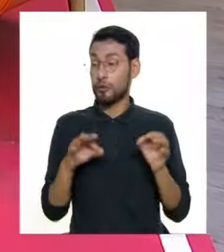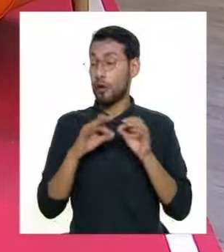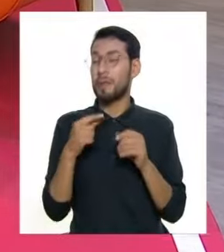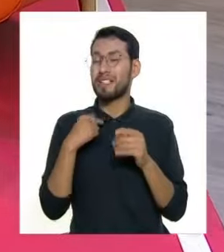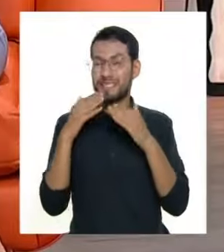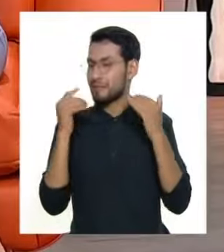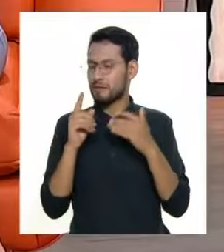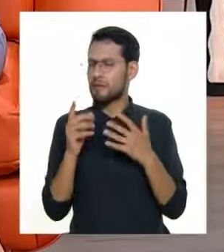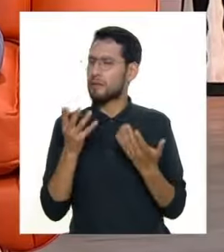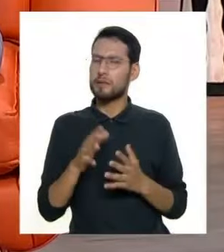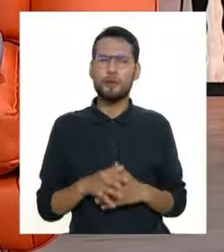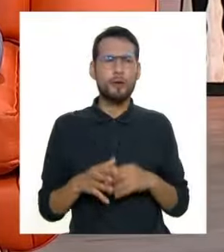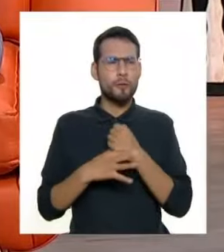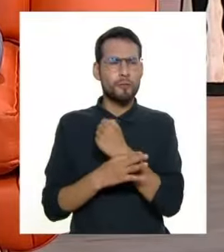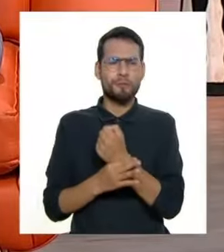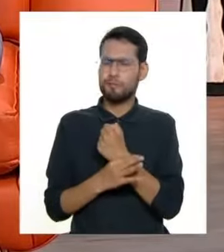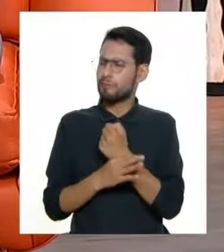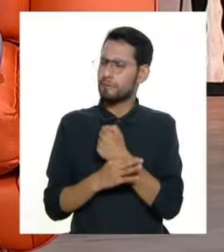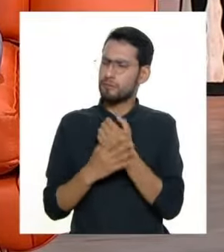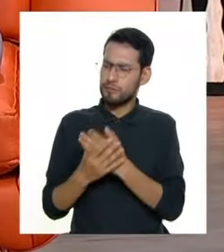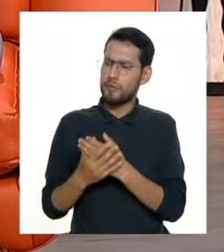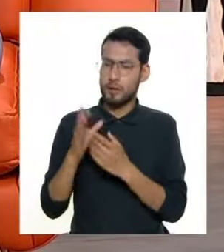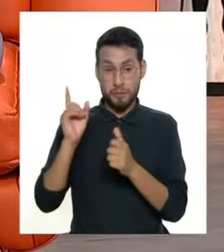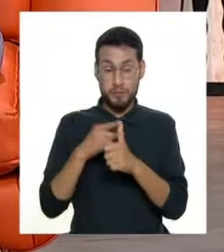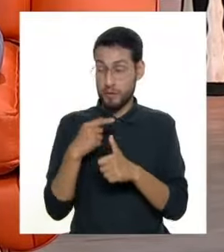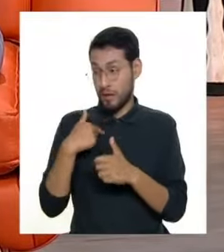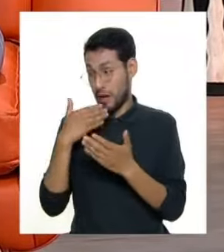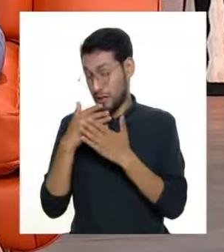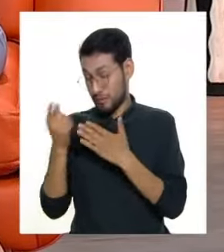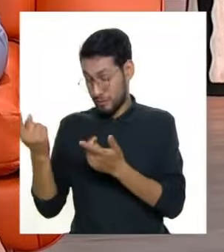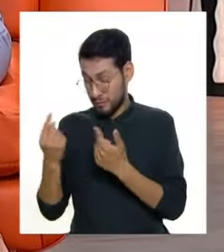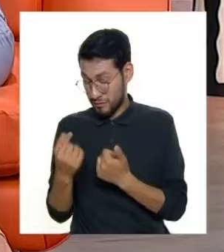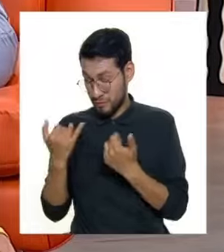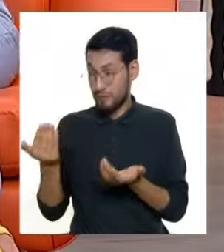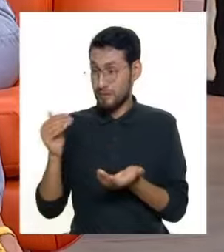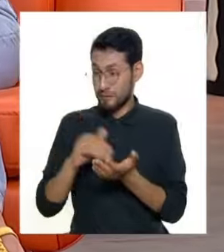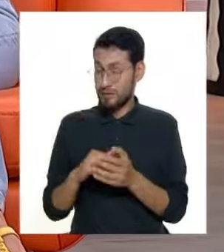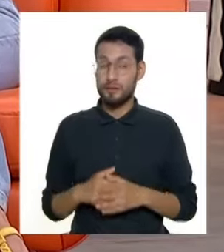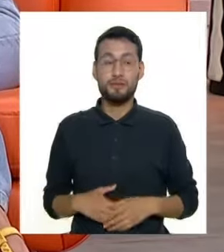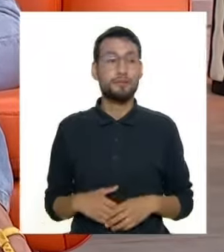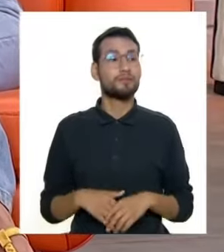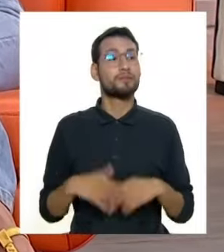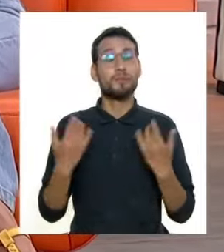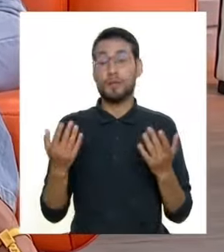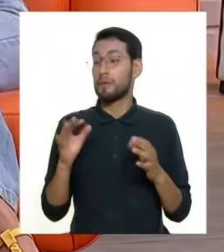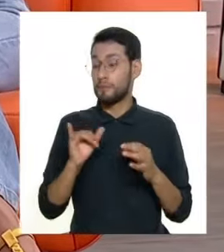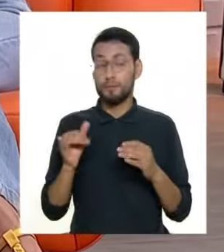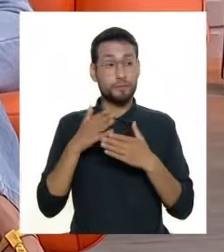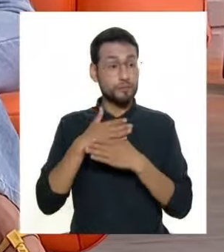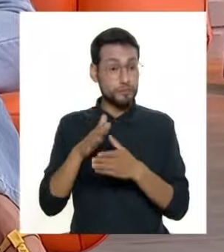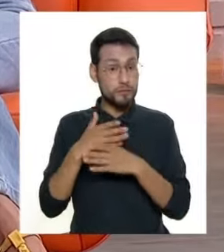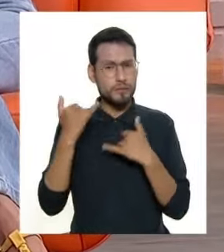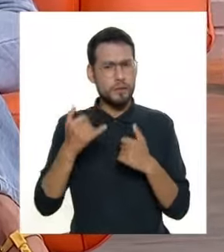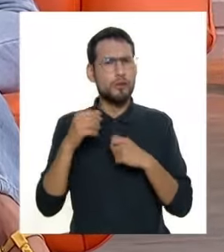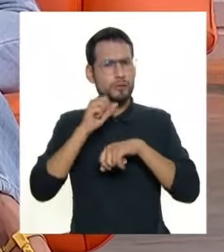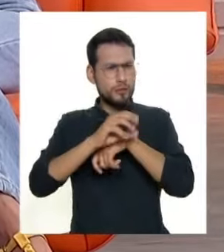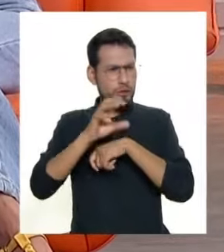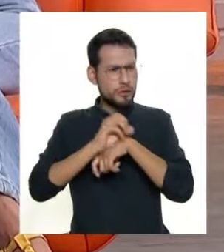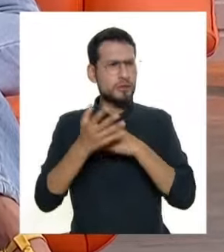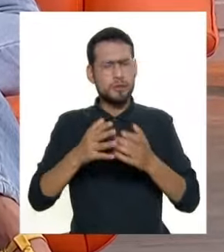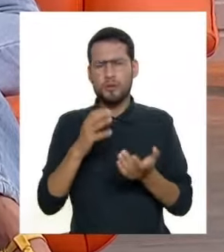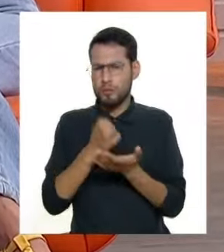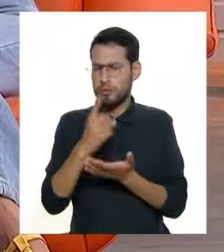sonrisa. Doctor Quesada, primero muchas gracias por estar con nosotros nuevamente. Okay, gracias. Y sobre todo compartir estos consejos y